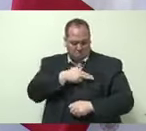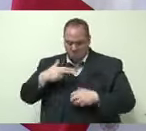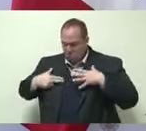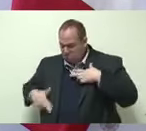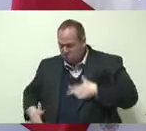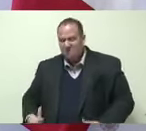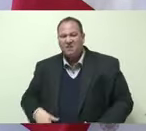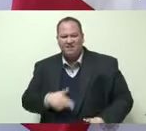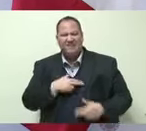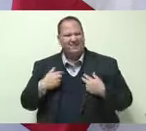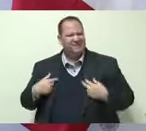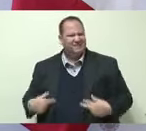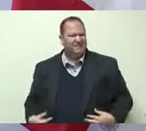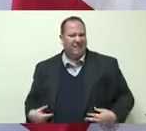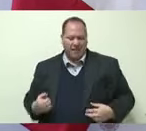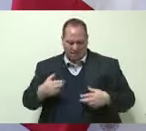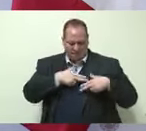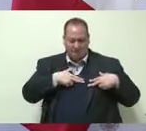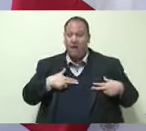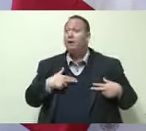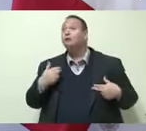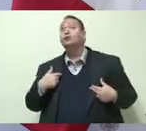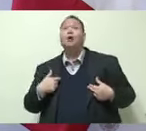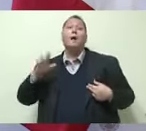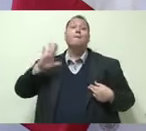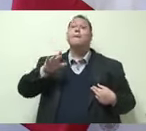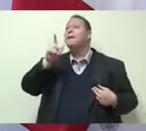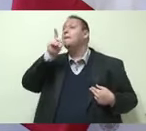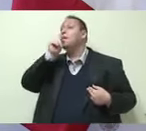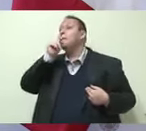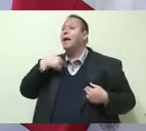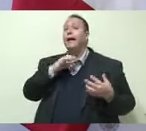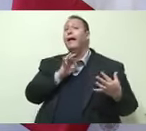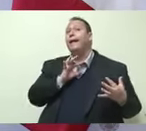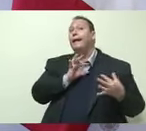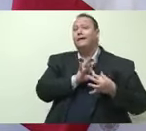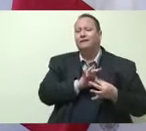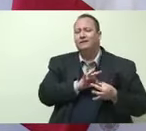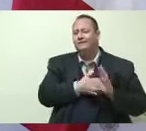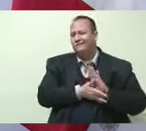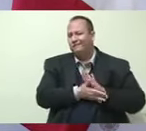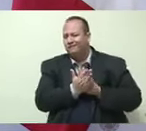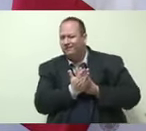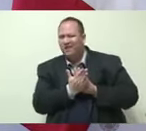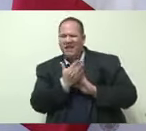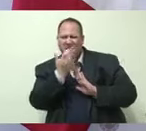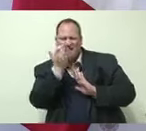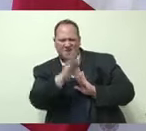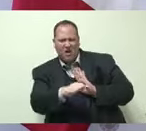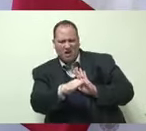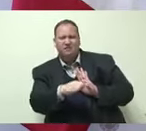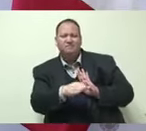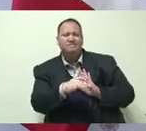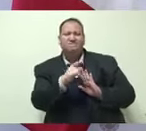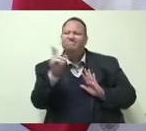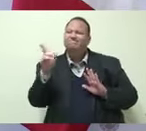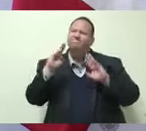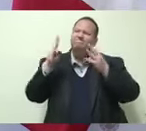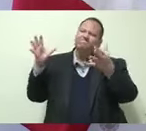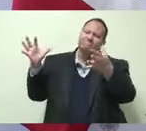diversos parches que invitan a un cierto sentido de supuesto pertenencia, evidentemente, a grupos del